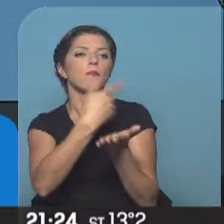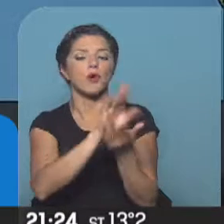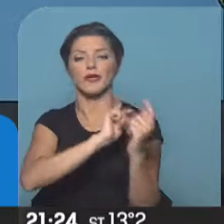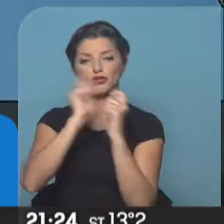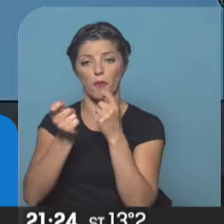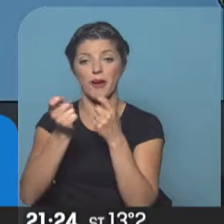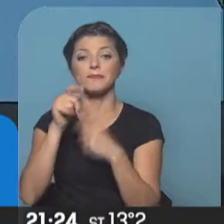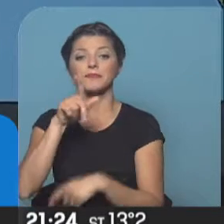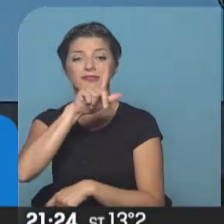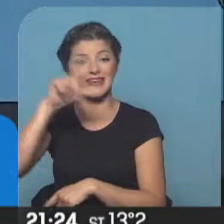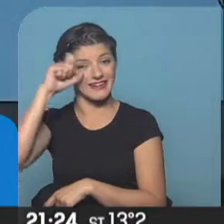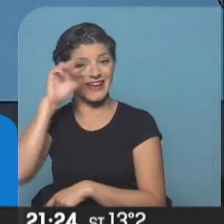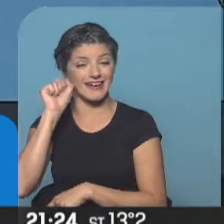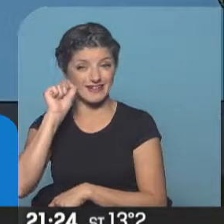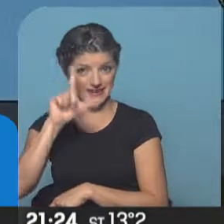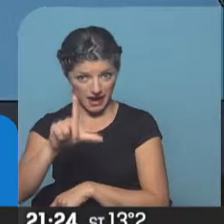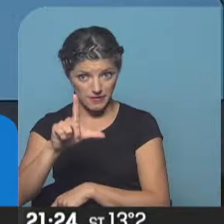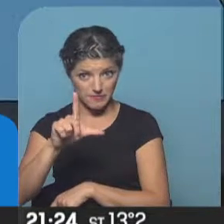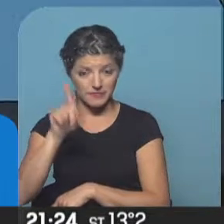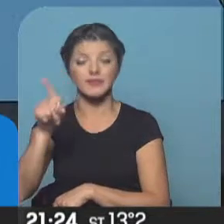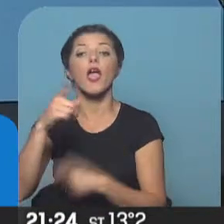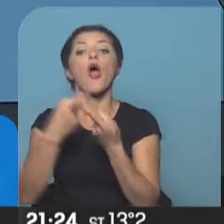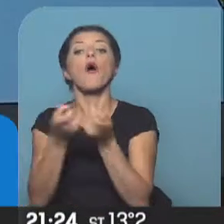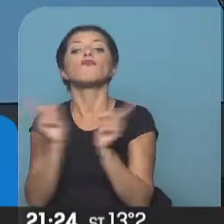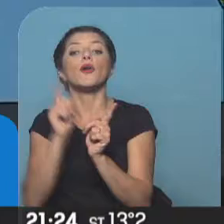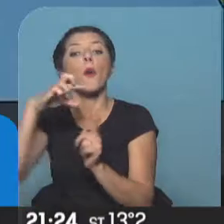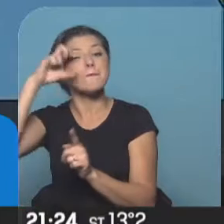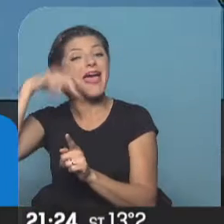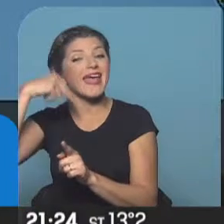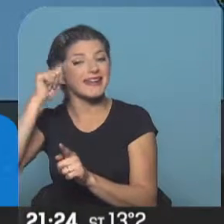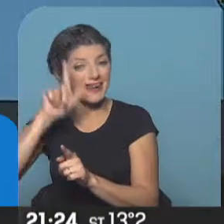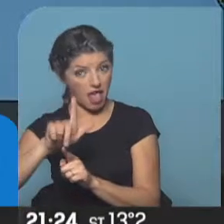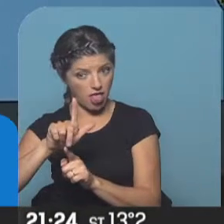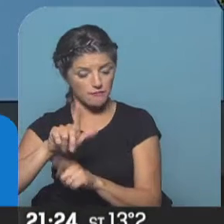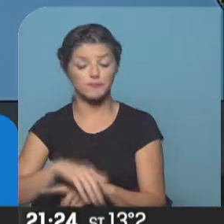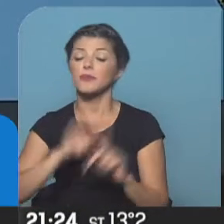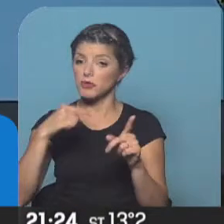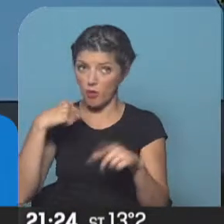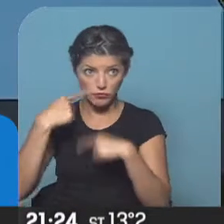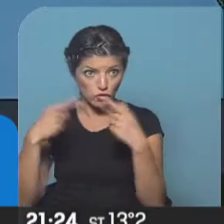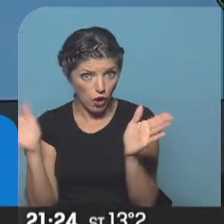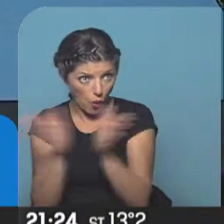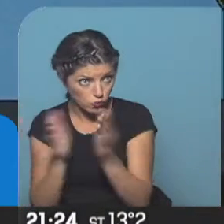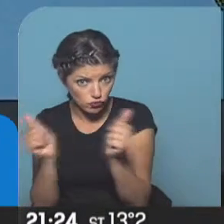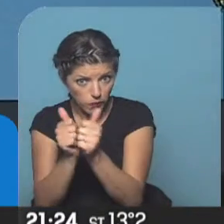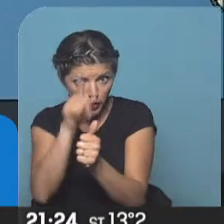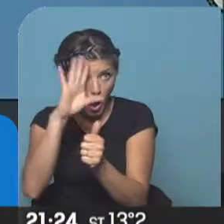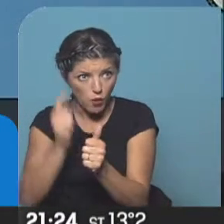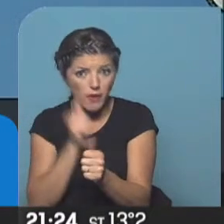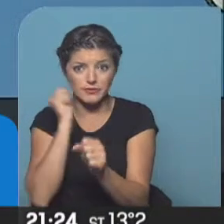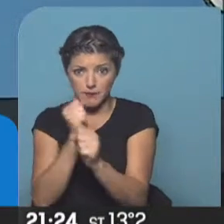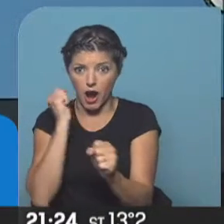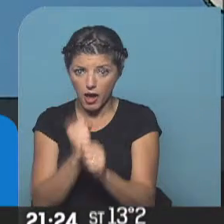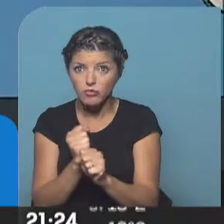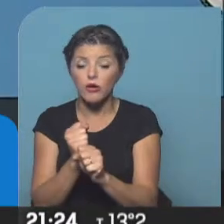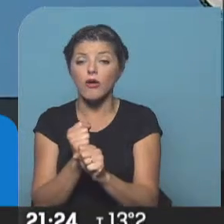Maldonado y su reemplazo por un magistrado del Fuero Penal Federal de Rawson. Agregó Peña que se seguirá trabajando con la prudencia enorme de tratar de no